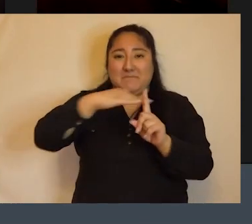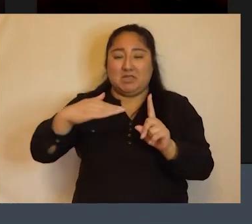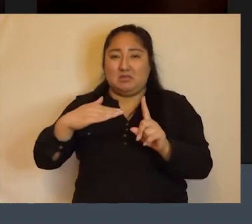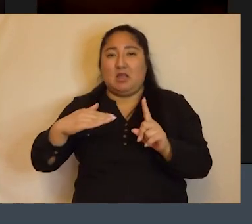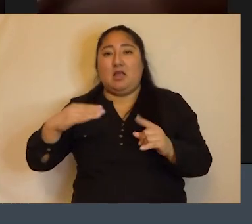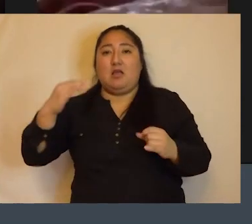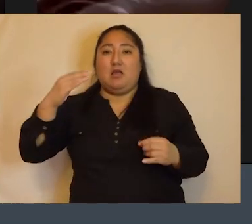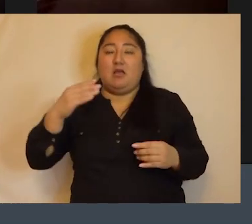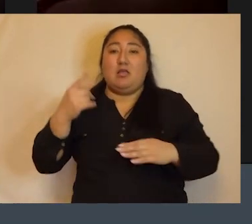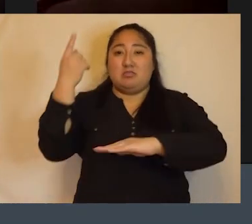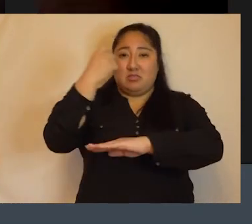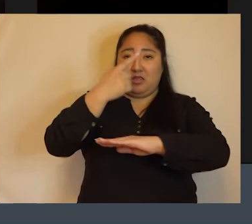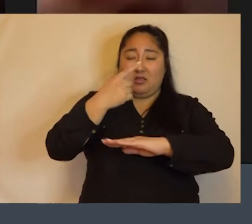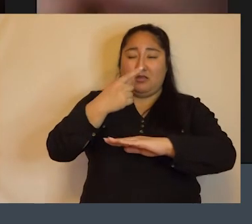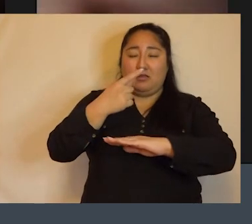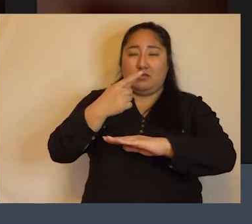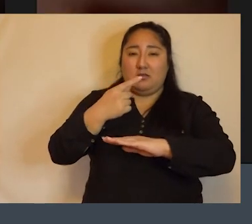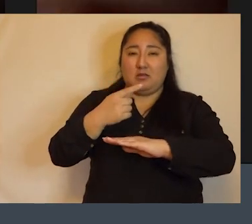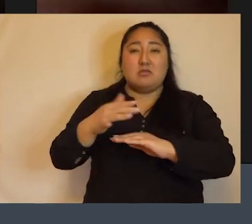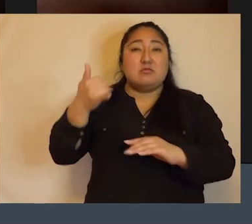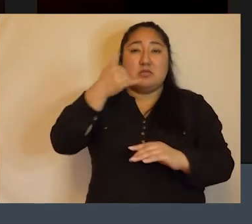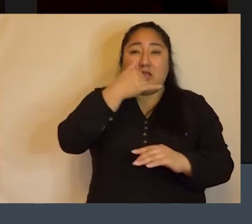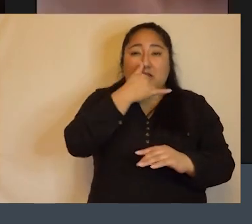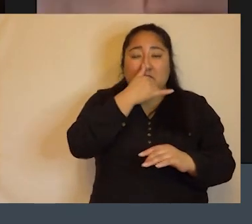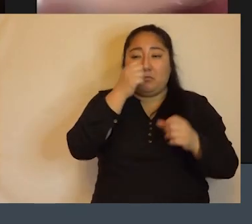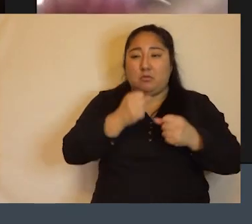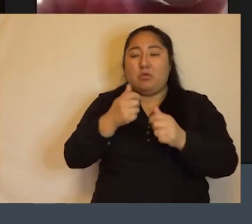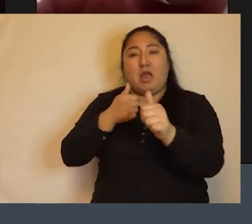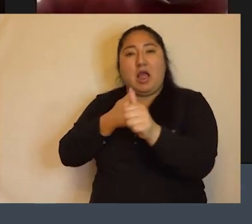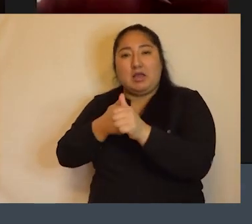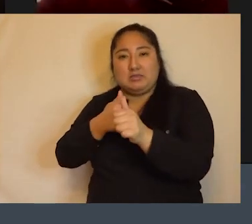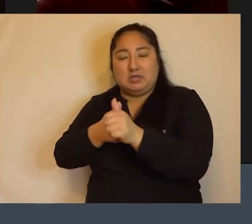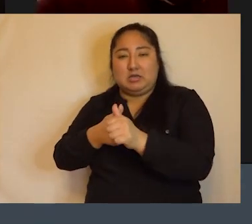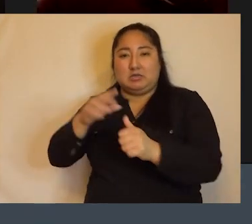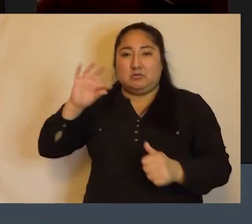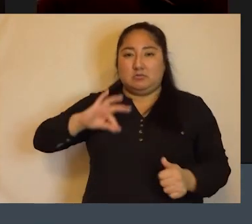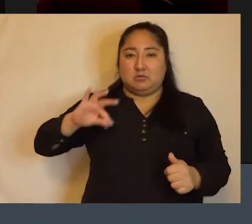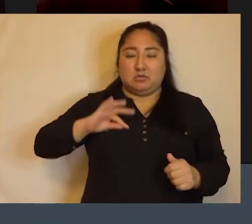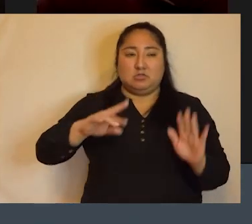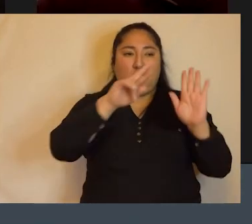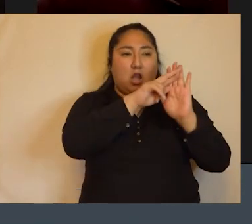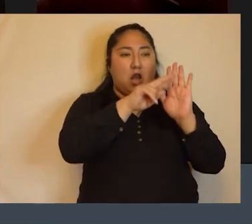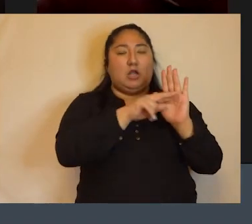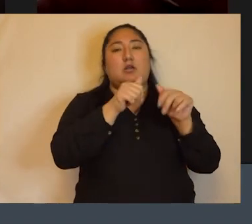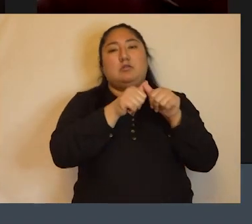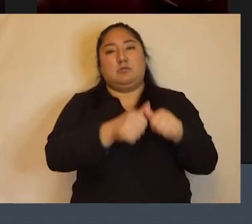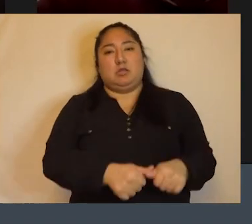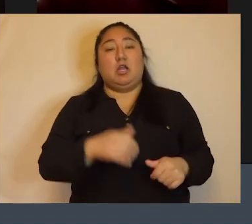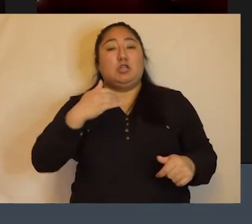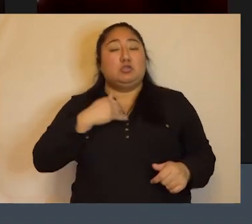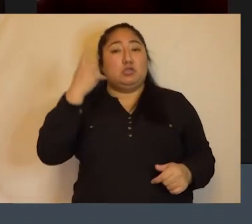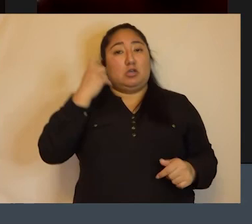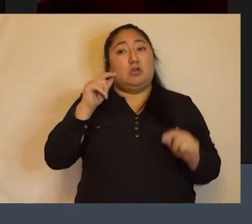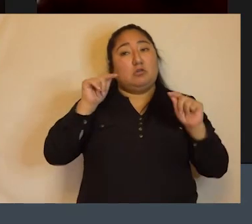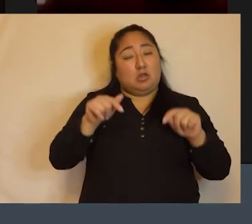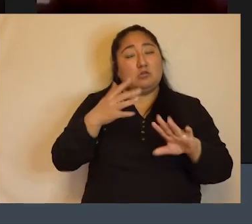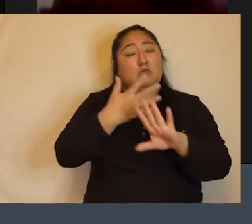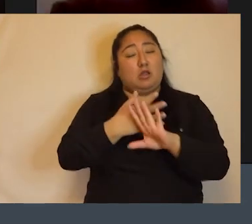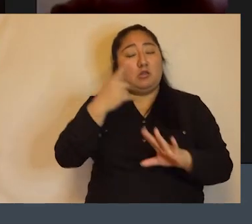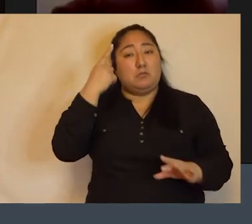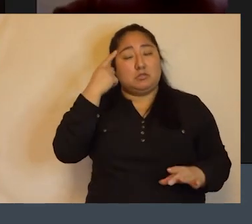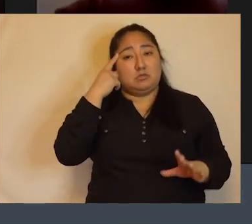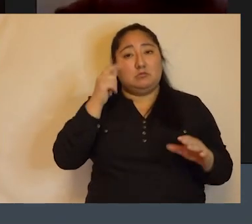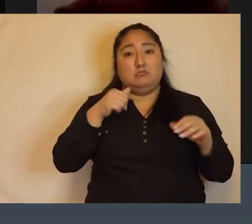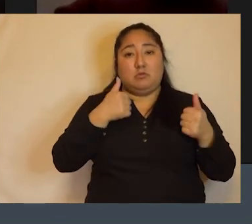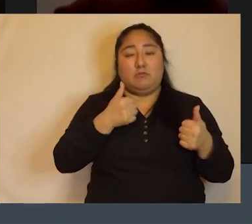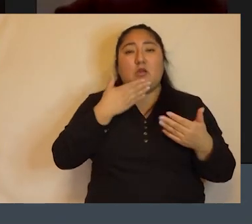periodo para acogerse a la pensión o a la jubilación, las reglas del juego se les mantengan. Entonces eso yo creo que hay que tenerlo